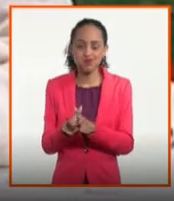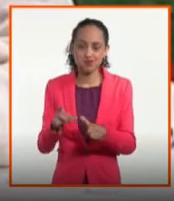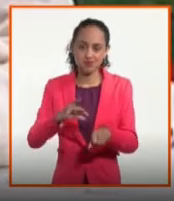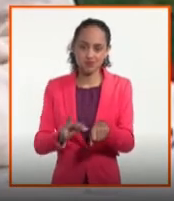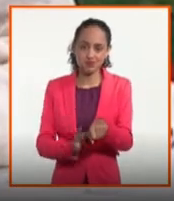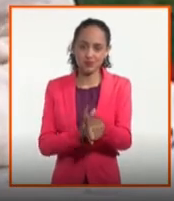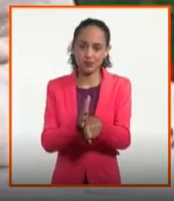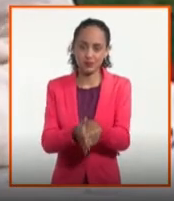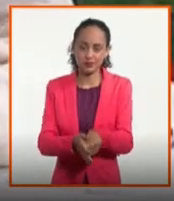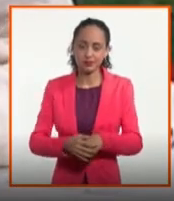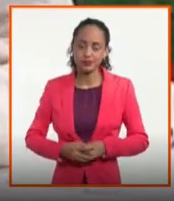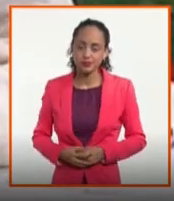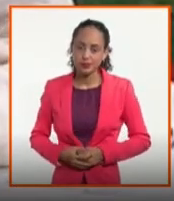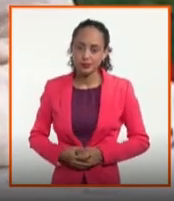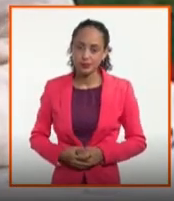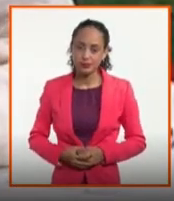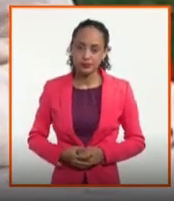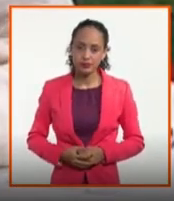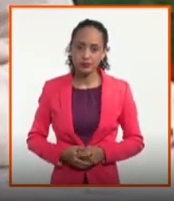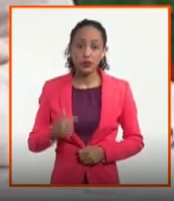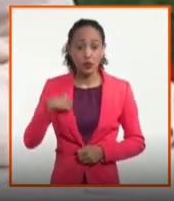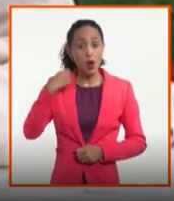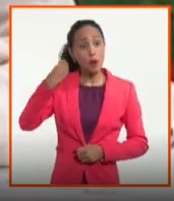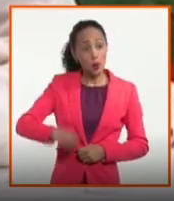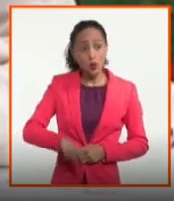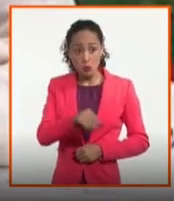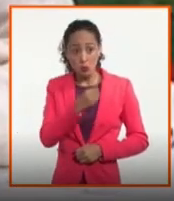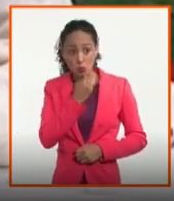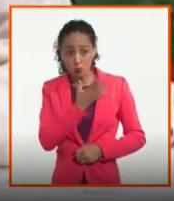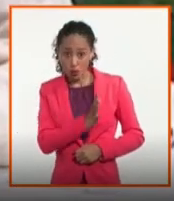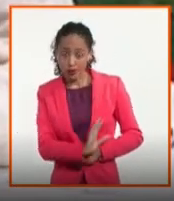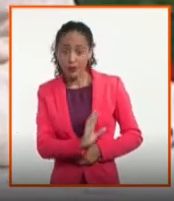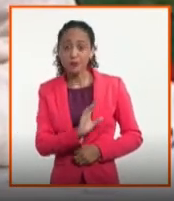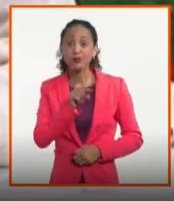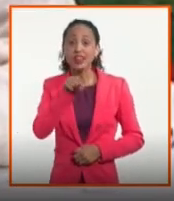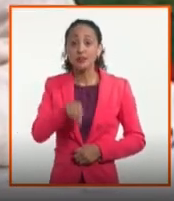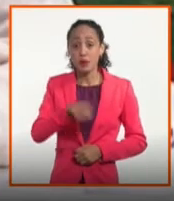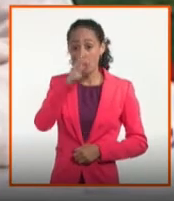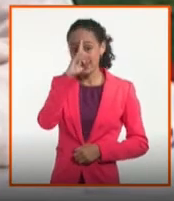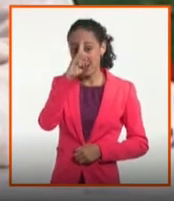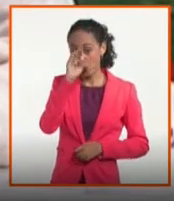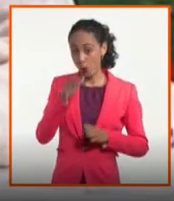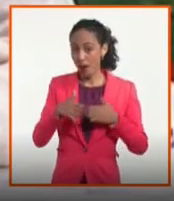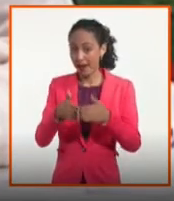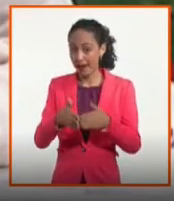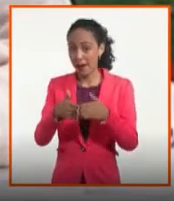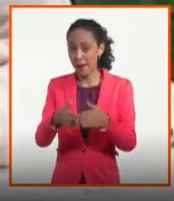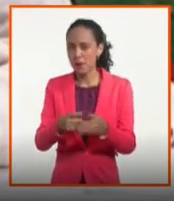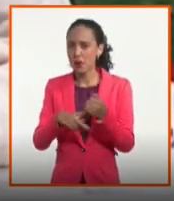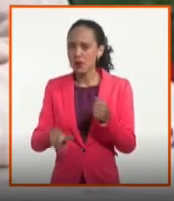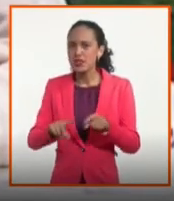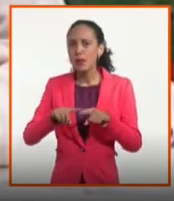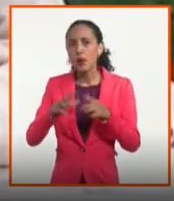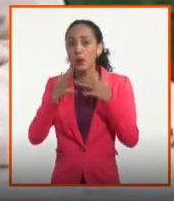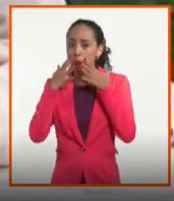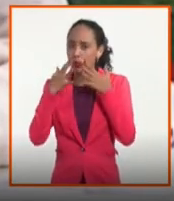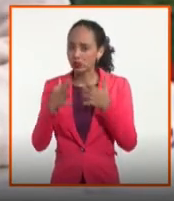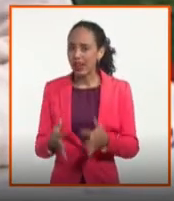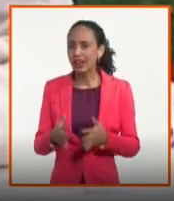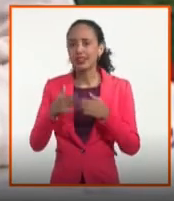traumática posible yo aprovecho si tú me lo permites en este sector ya de la salud en granma por su importancia por lo que